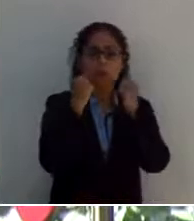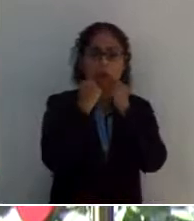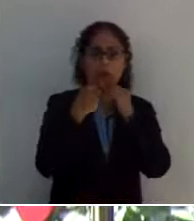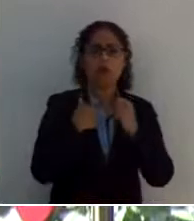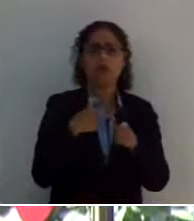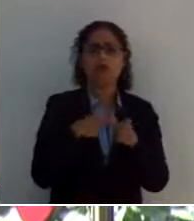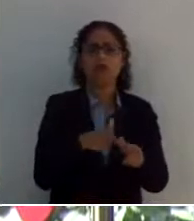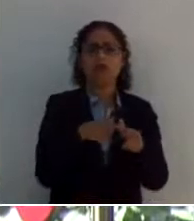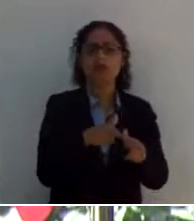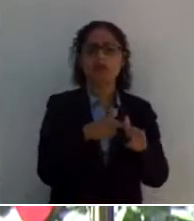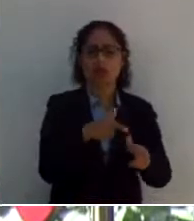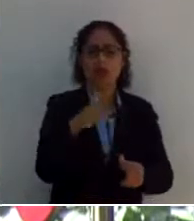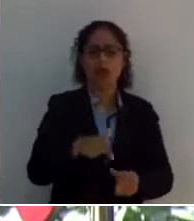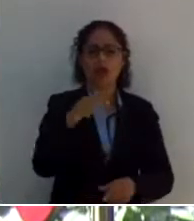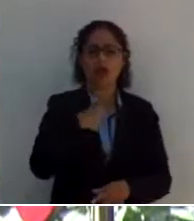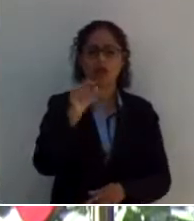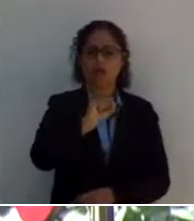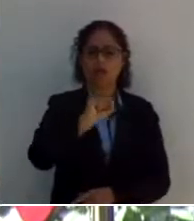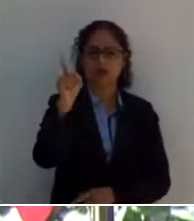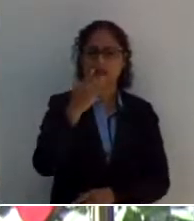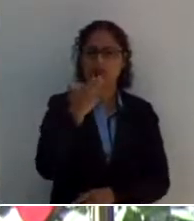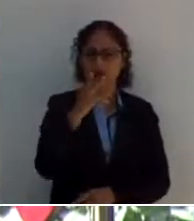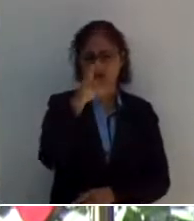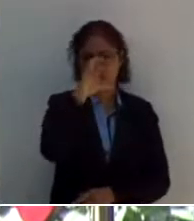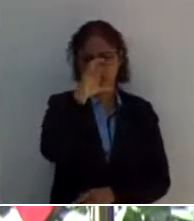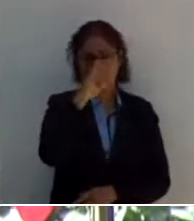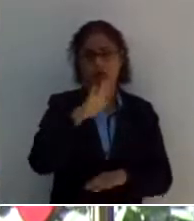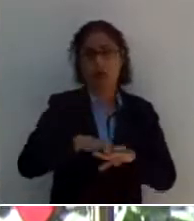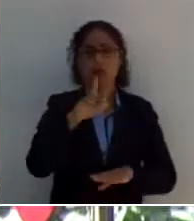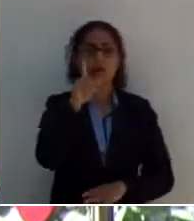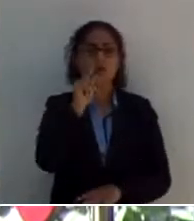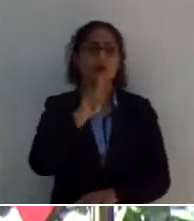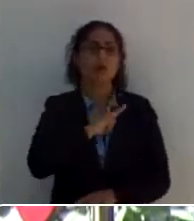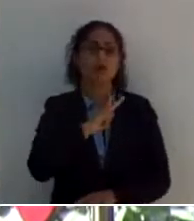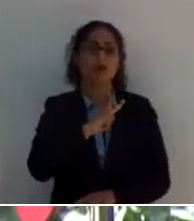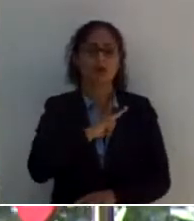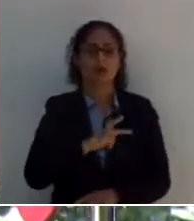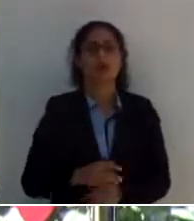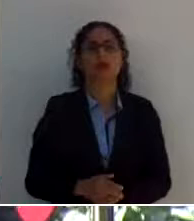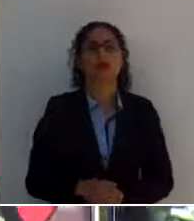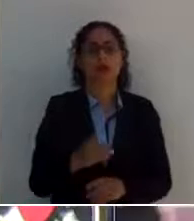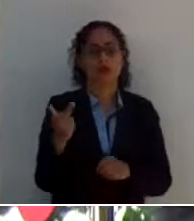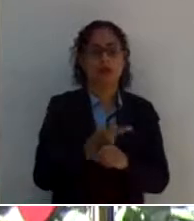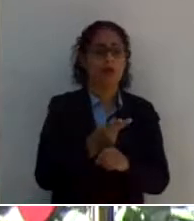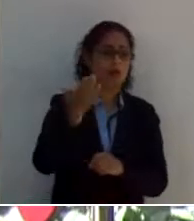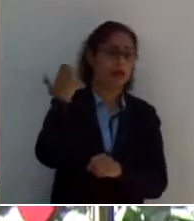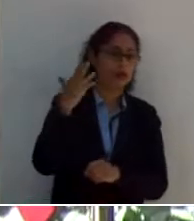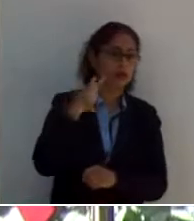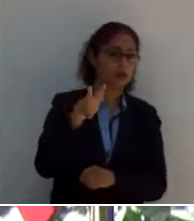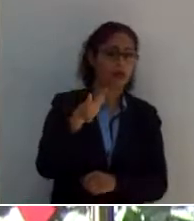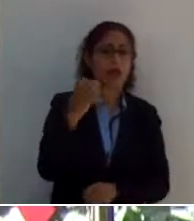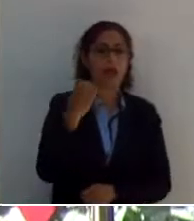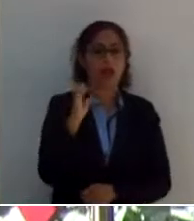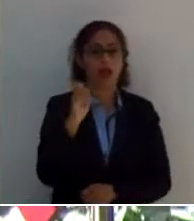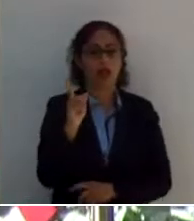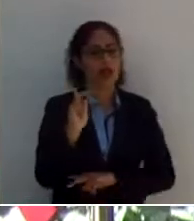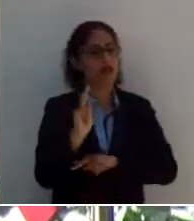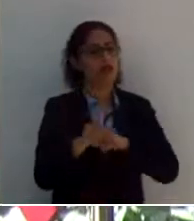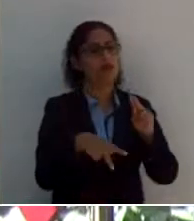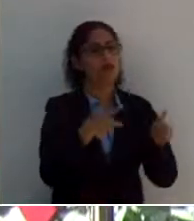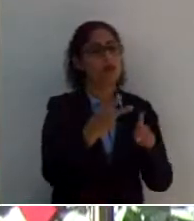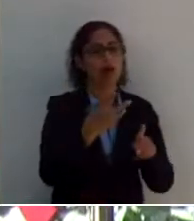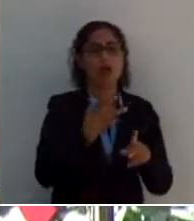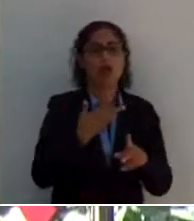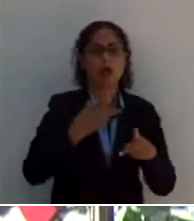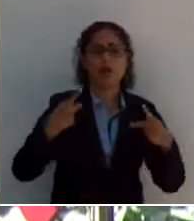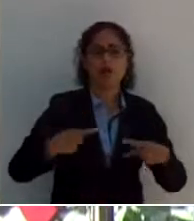aquí con el profesionalismo que exige ser un elemento de policía. El pasado 18 de enero, fuimos alertados de que